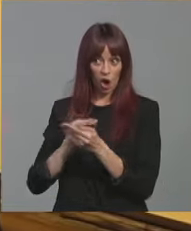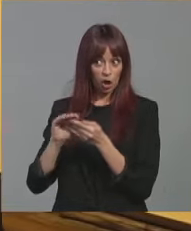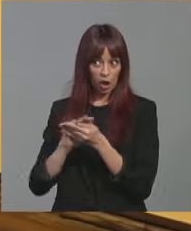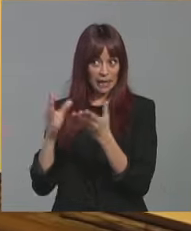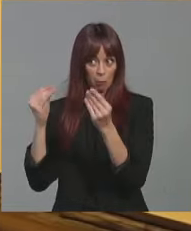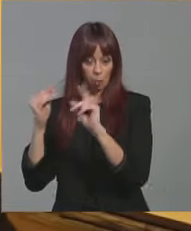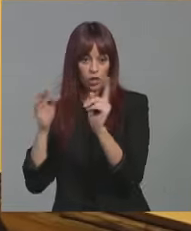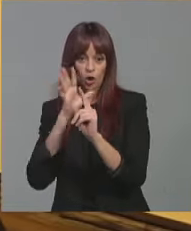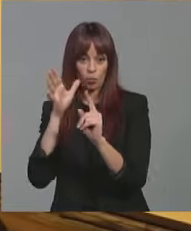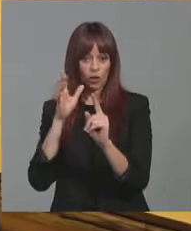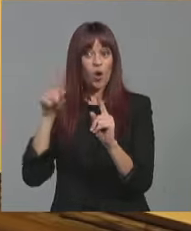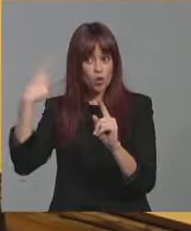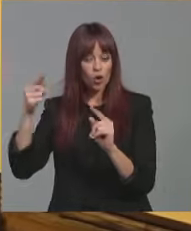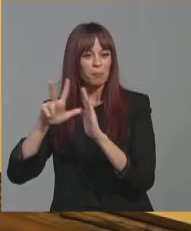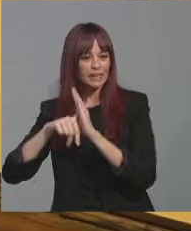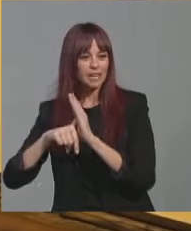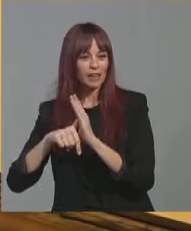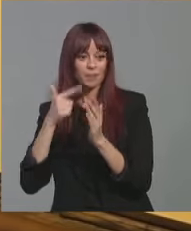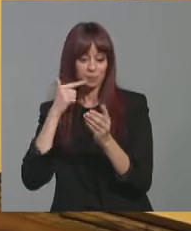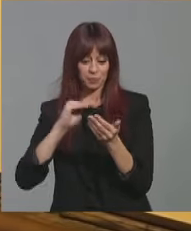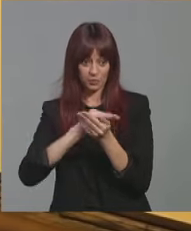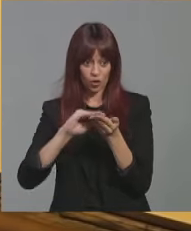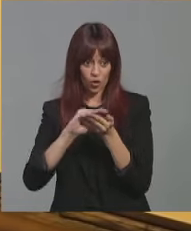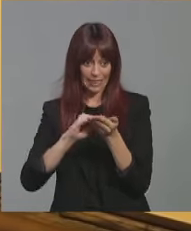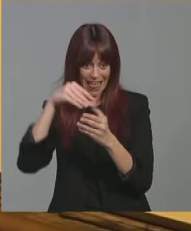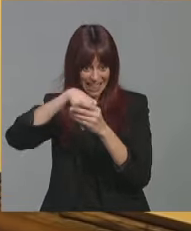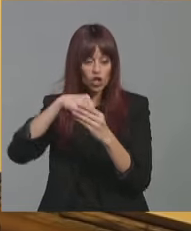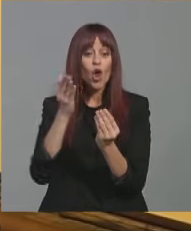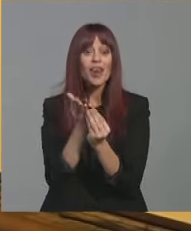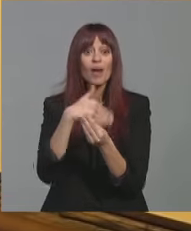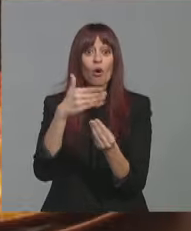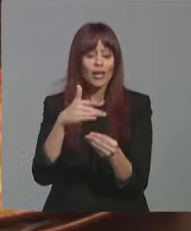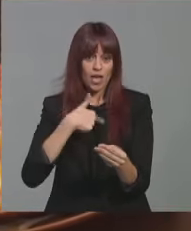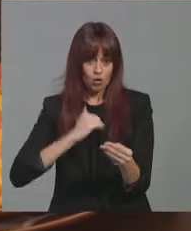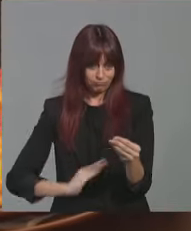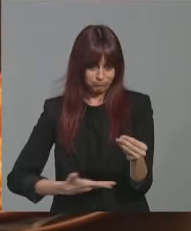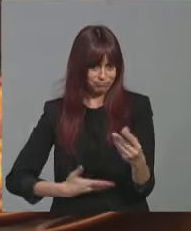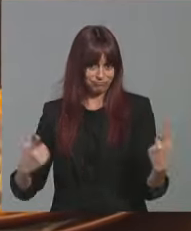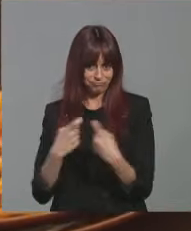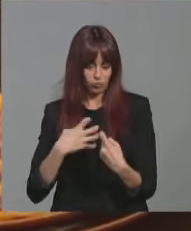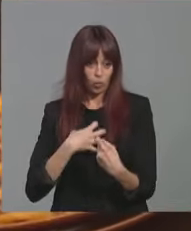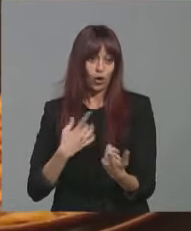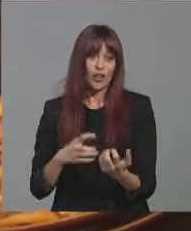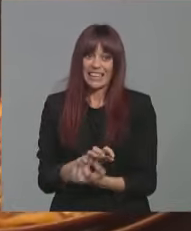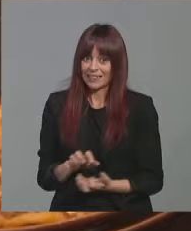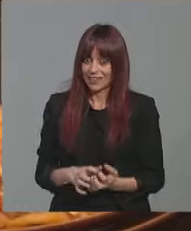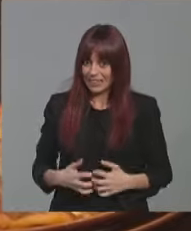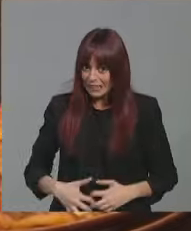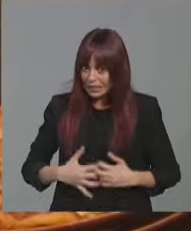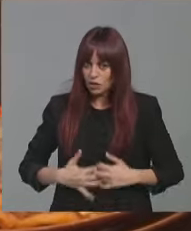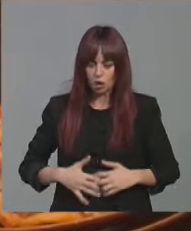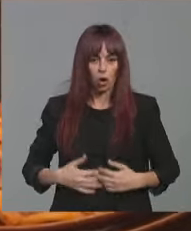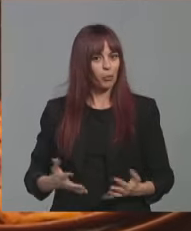encima me enteré más tarde de que muchas de ellas llevaban cebolla y yo tengo intolerancia madre m Entonces al final la digestión digamos que fue bastante más